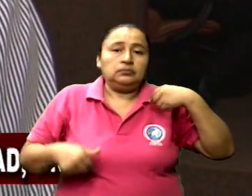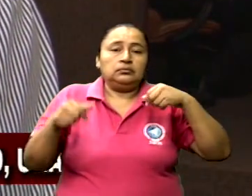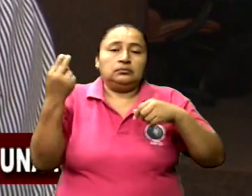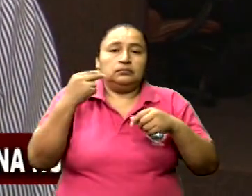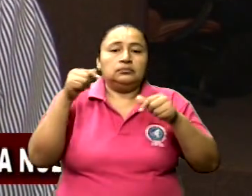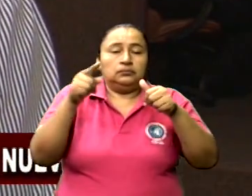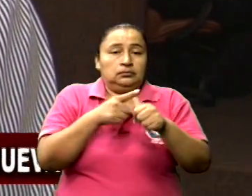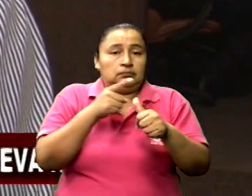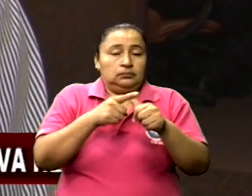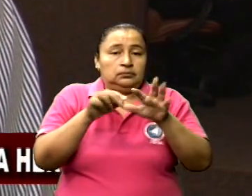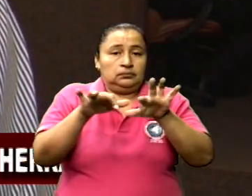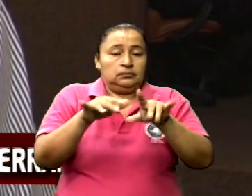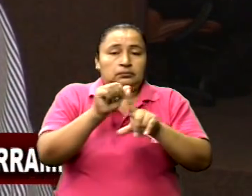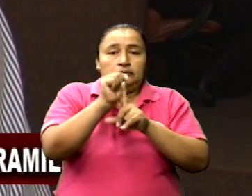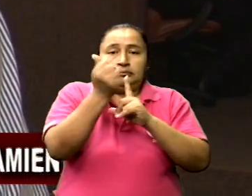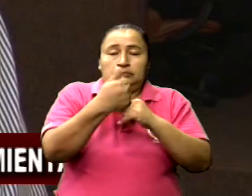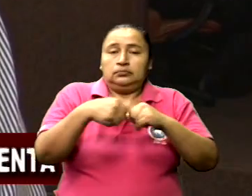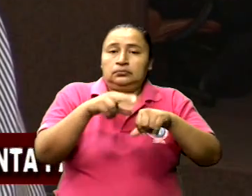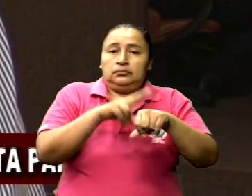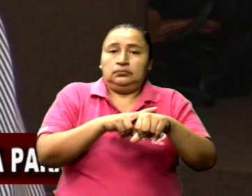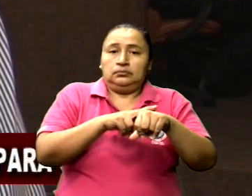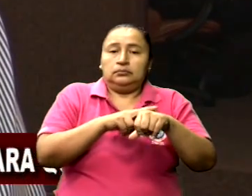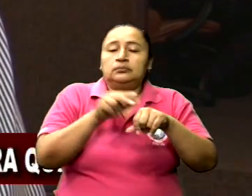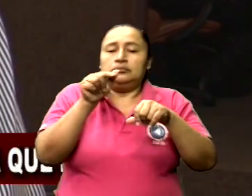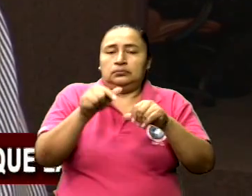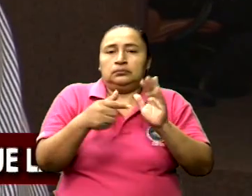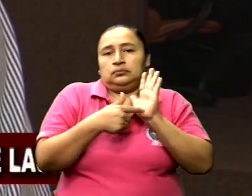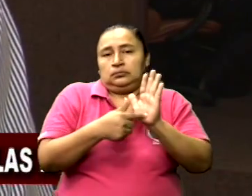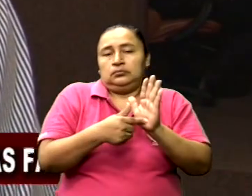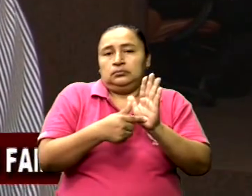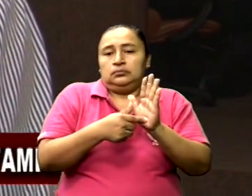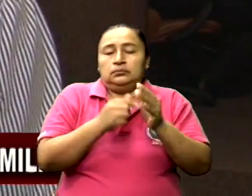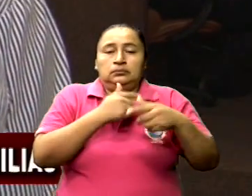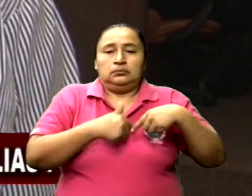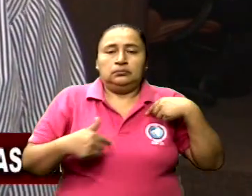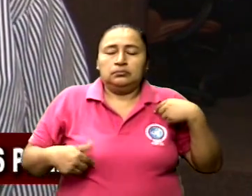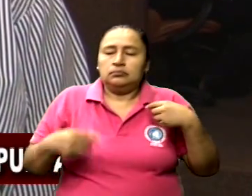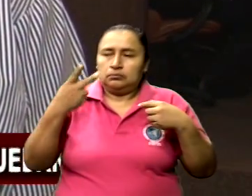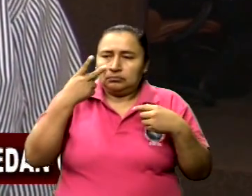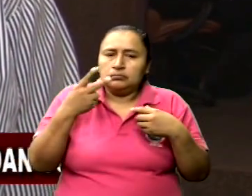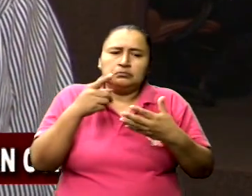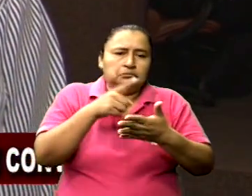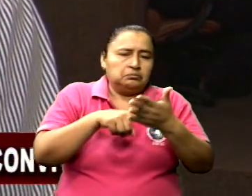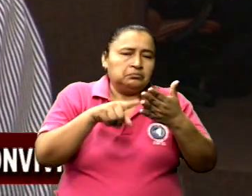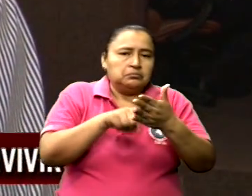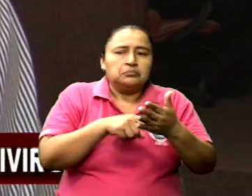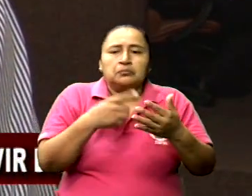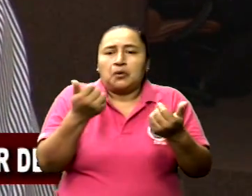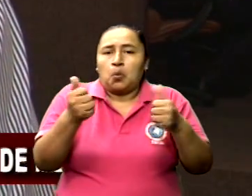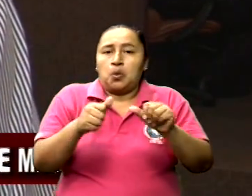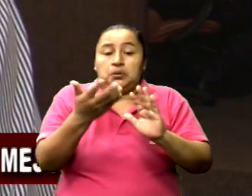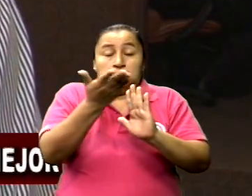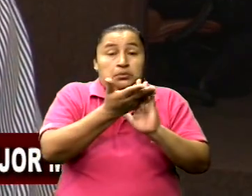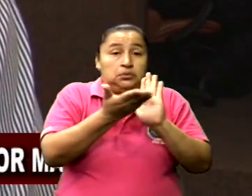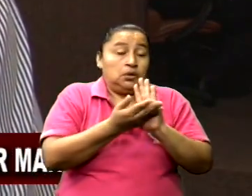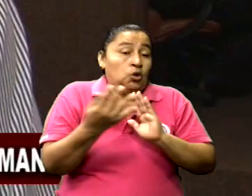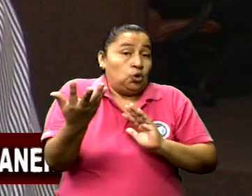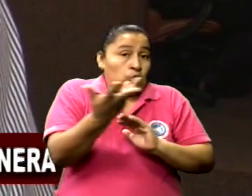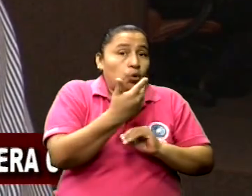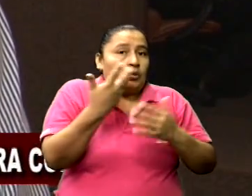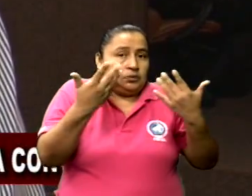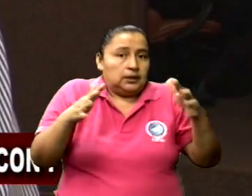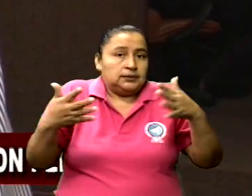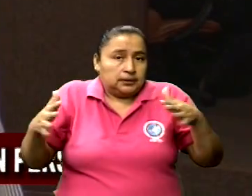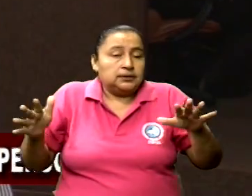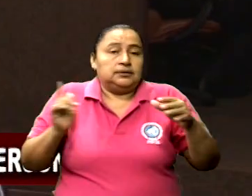primer secretaría de la Asamblea Nacional. El presidente sometió a votación de acuerdo a los requisitos, porque todos llenaban los